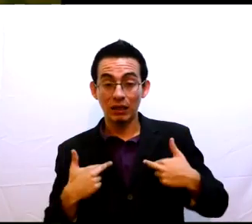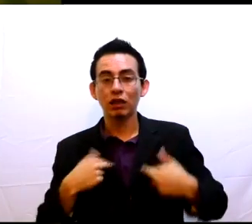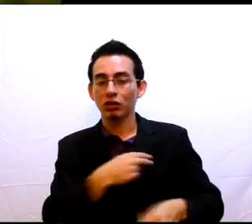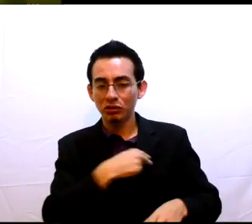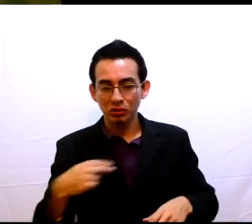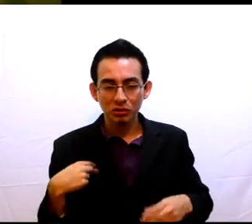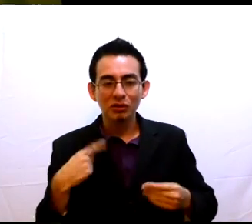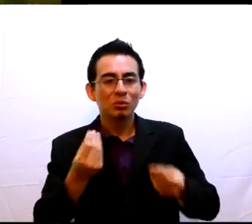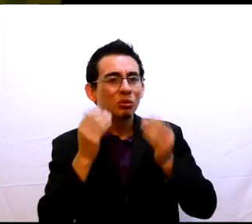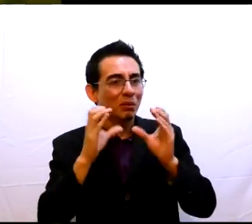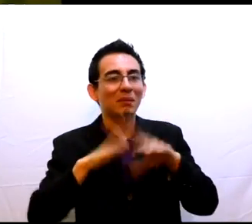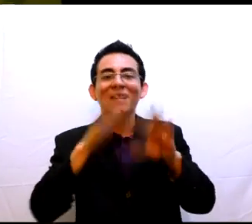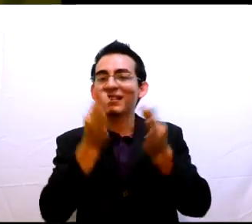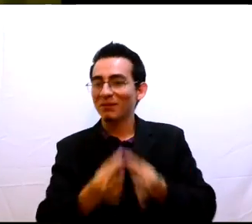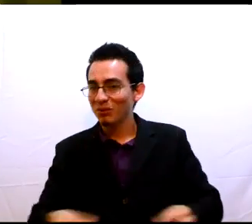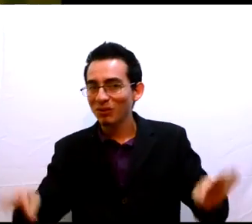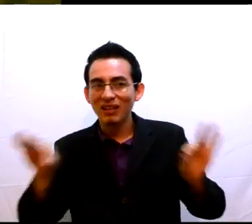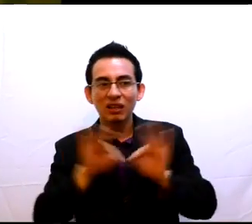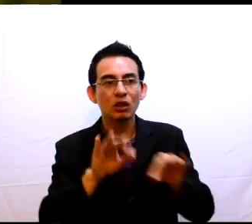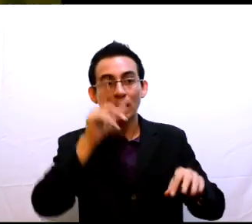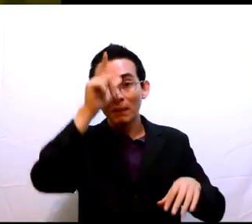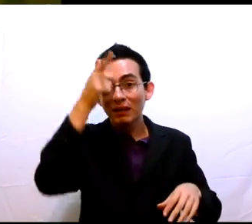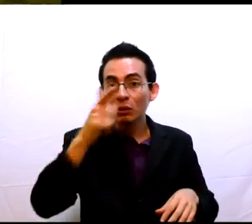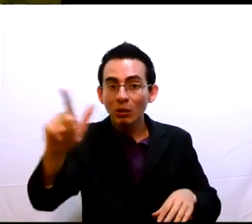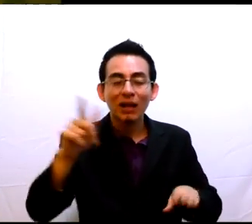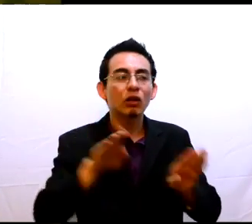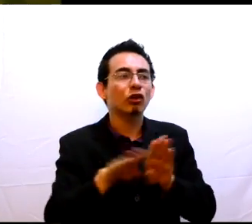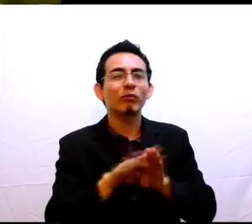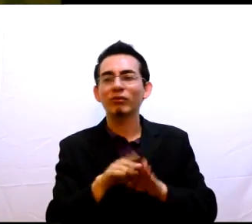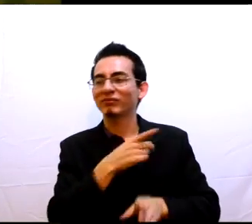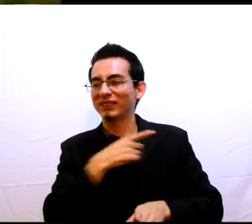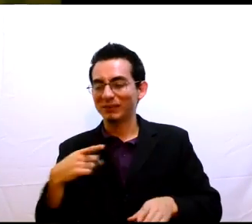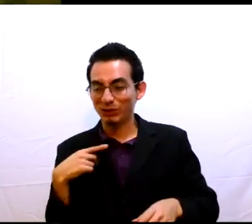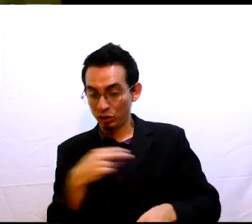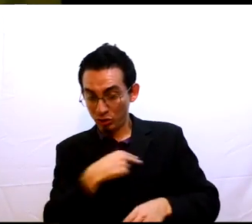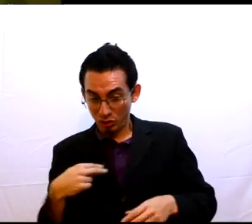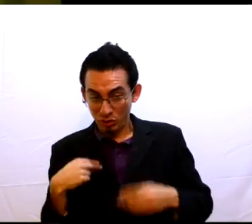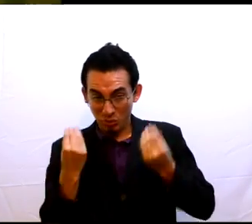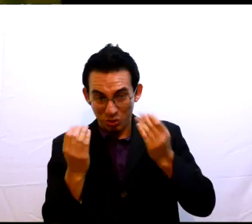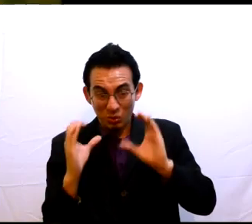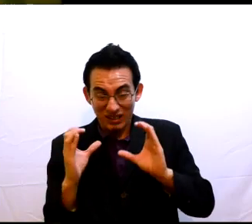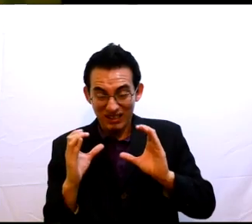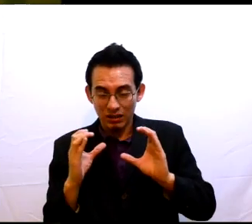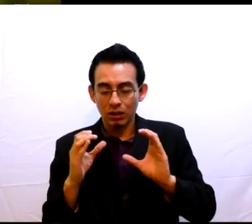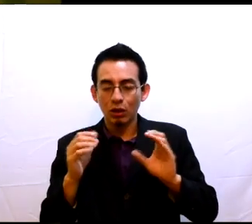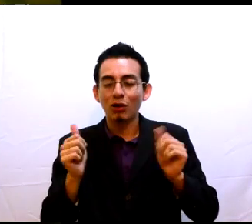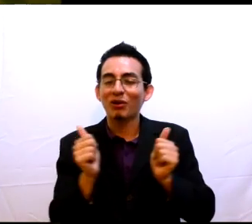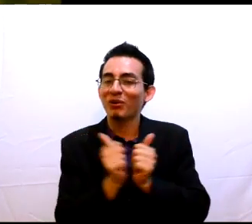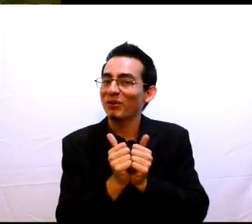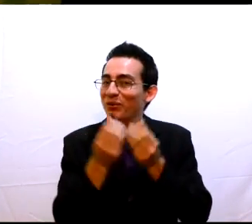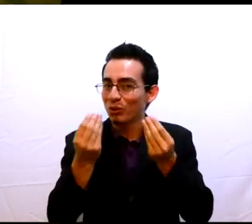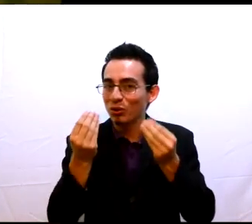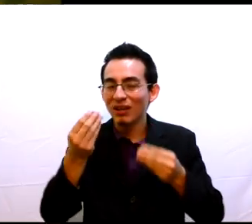para lo espiritual pero con inteligencia usando lo que dios nos da con sabiduría